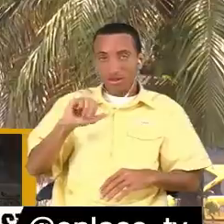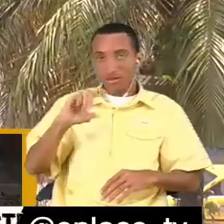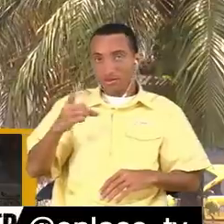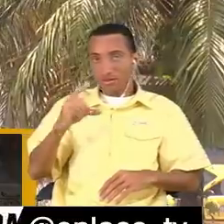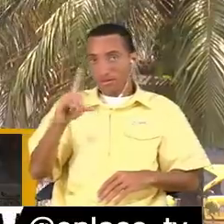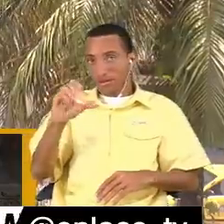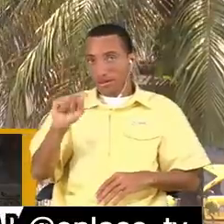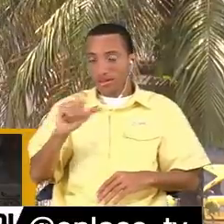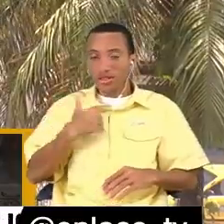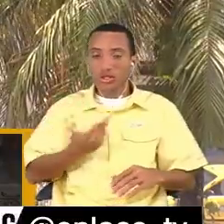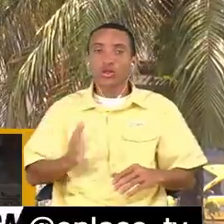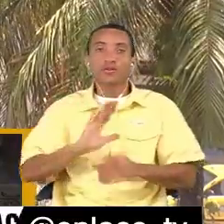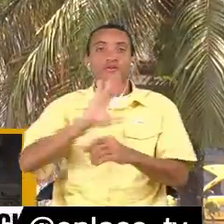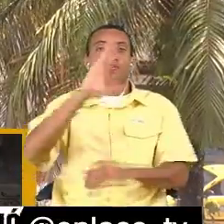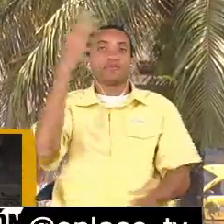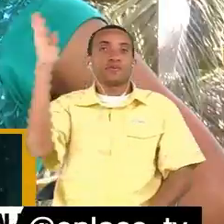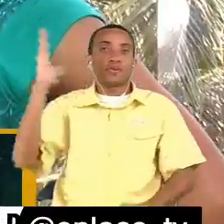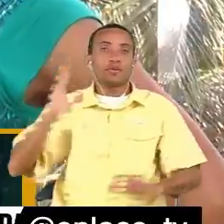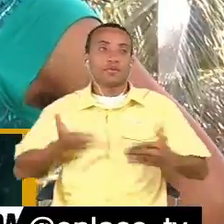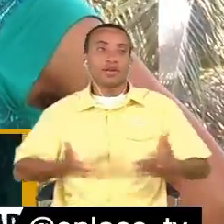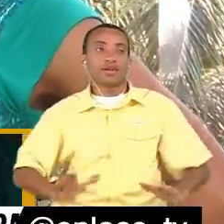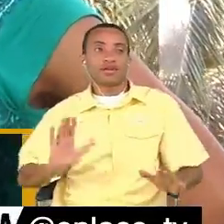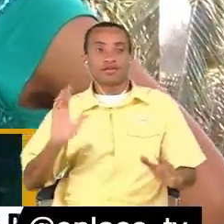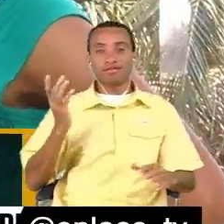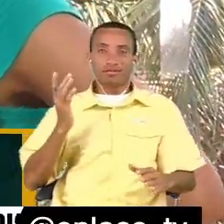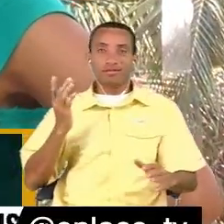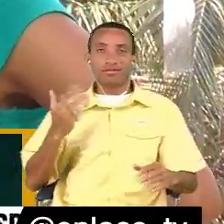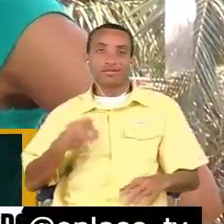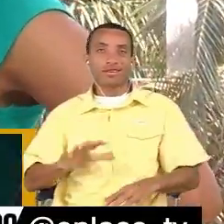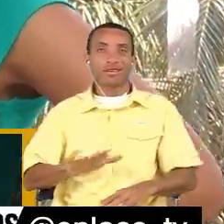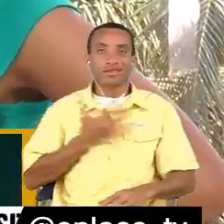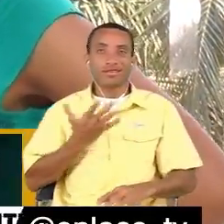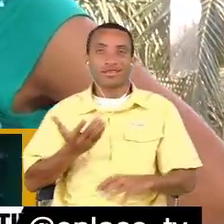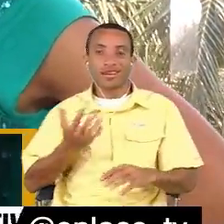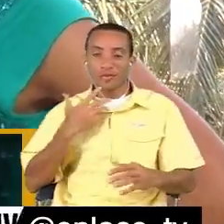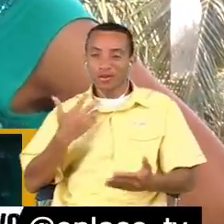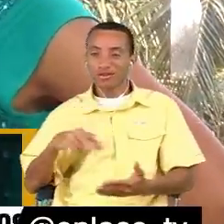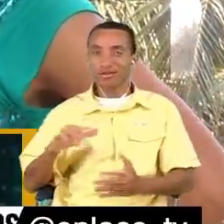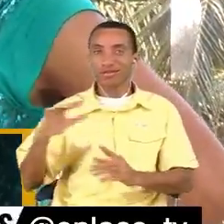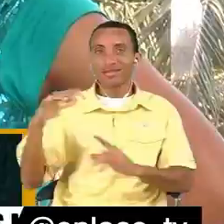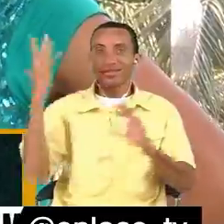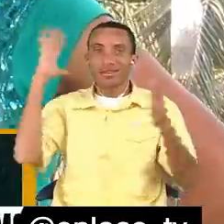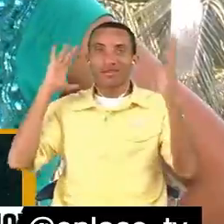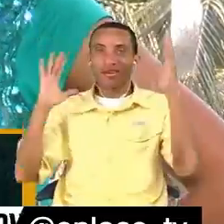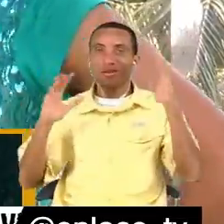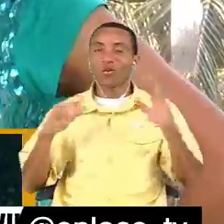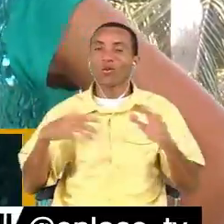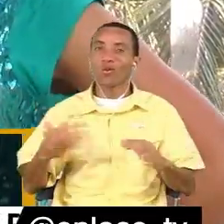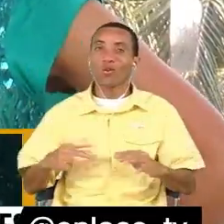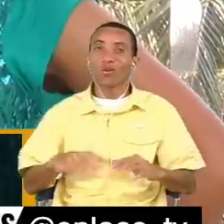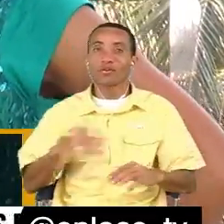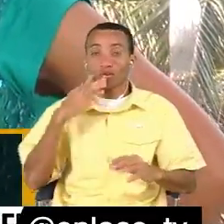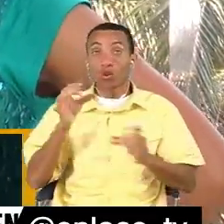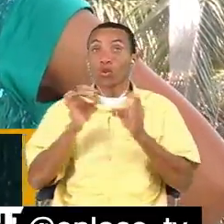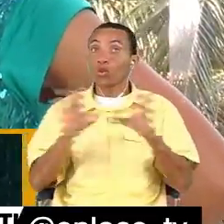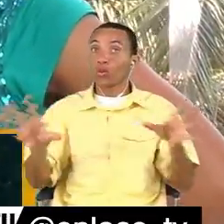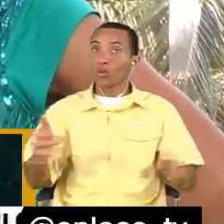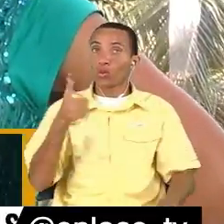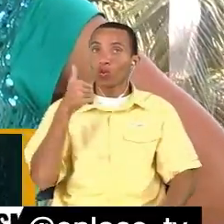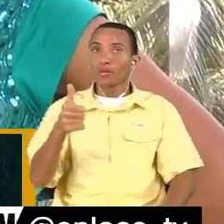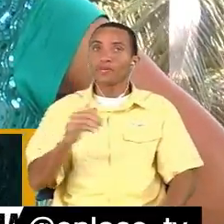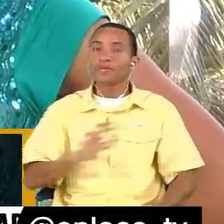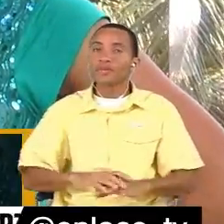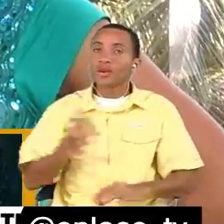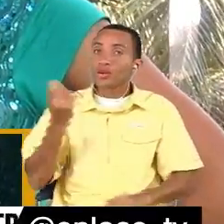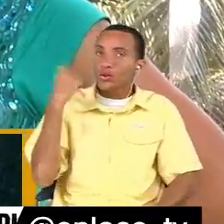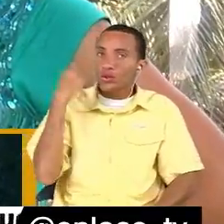una barranquillera así bien espectacular, así toda alegrona, ¿no? Porque sí, a mí me gusta el carnaval y todo. Y tengo una suerte espectacular. Porque imagínense que me acabé